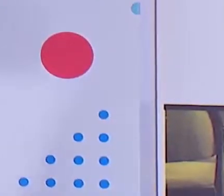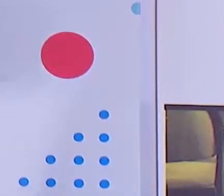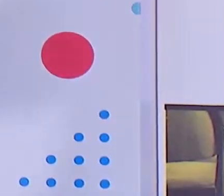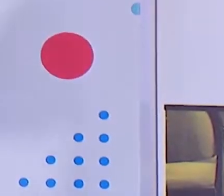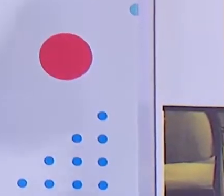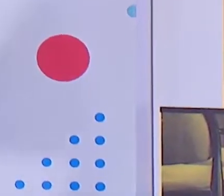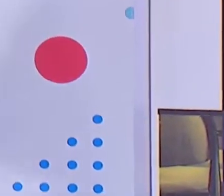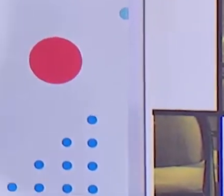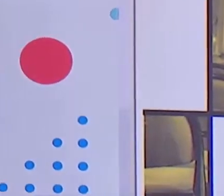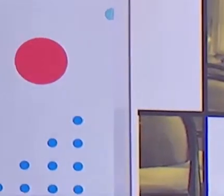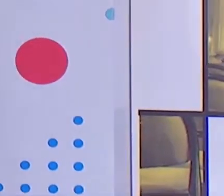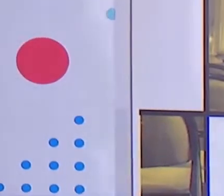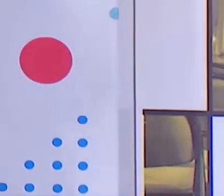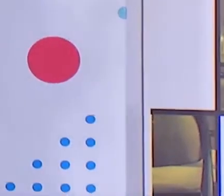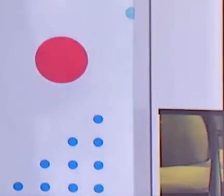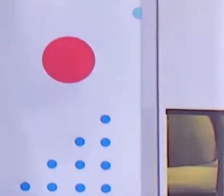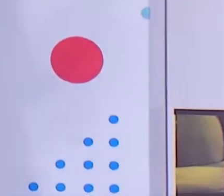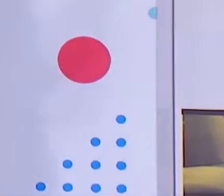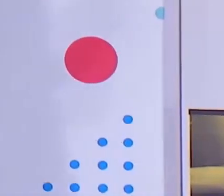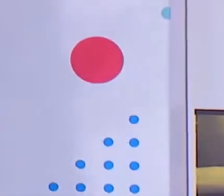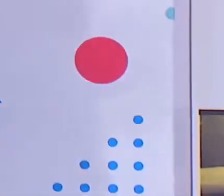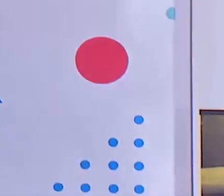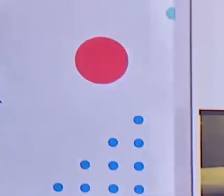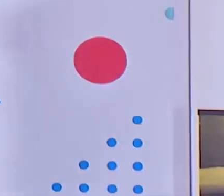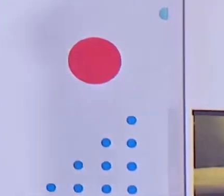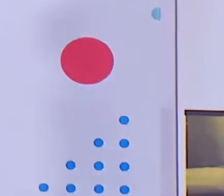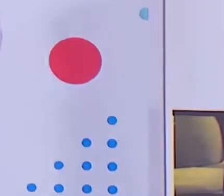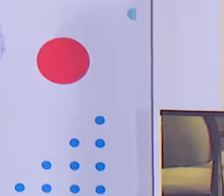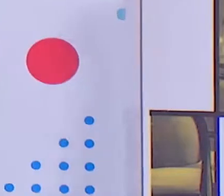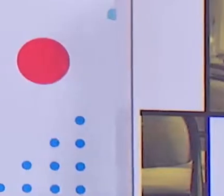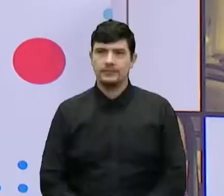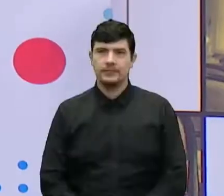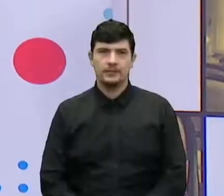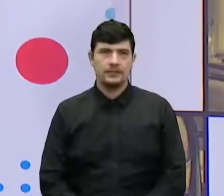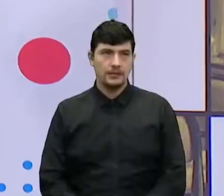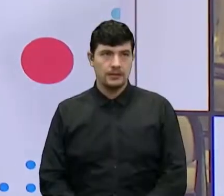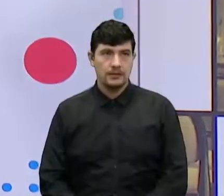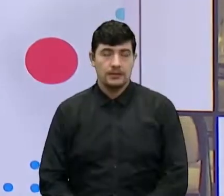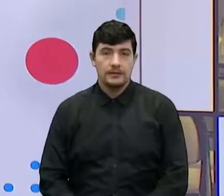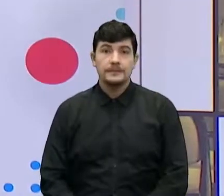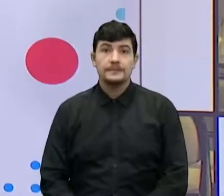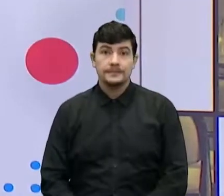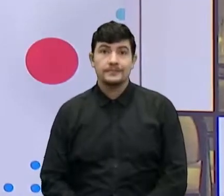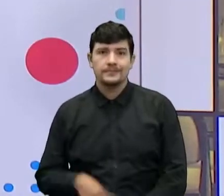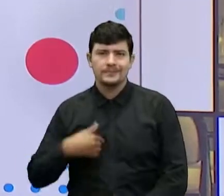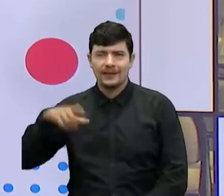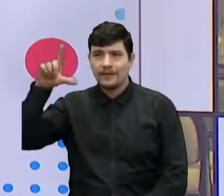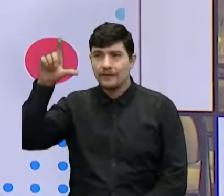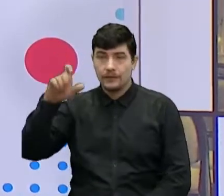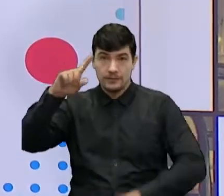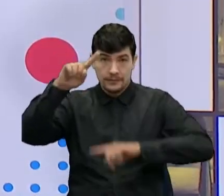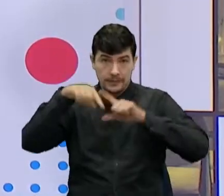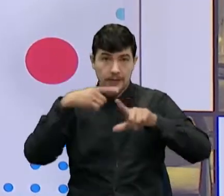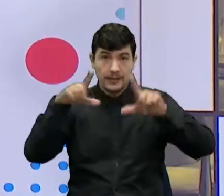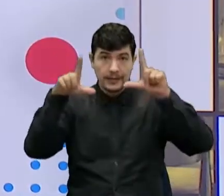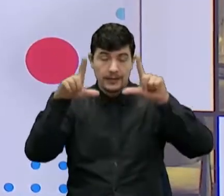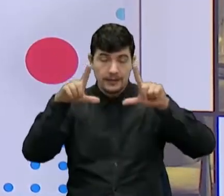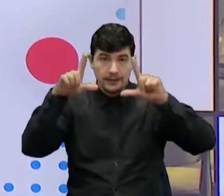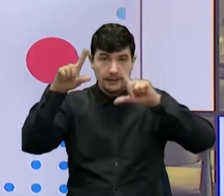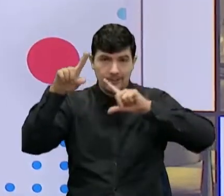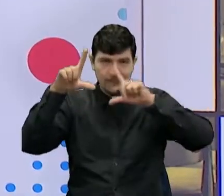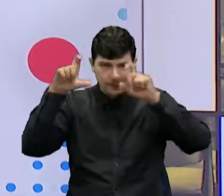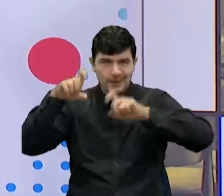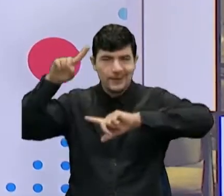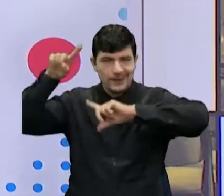Acá me estaba tomando un selfie Y le estaba pues obviamente enviándola acá A nuestro programa 317-5169